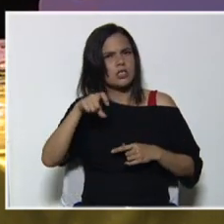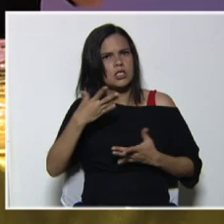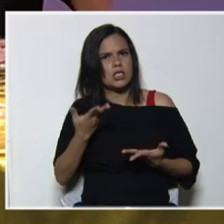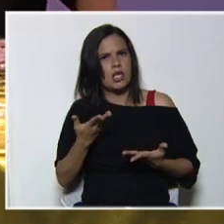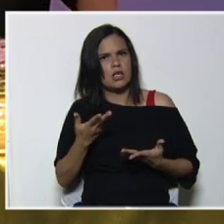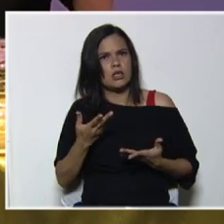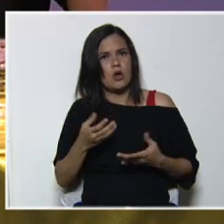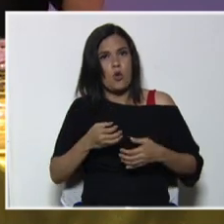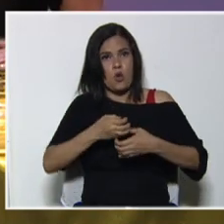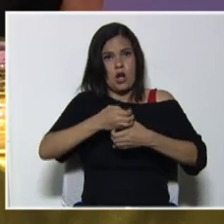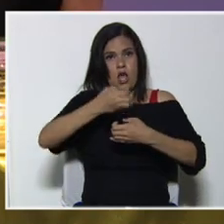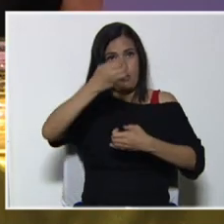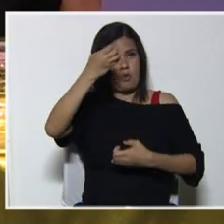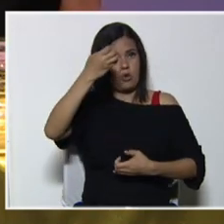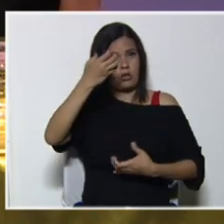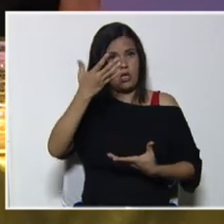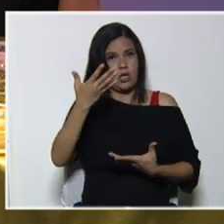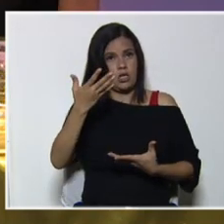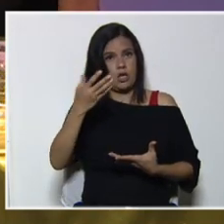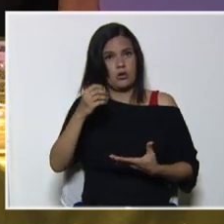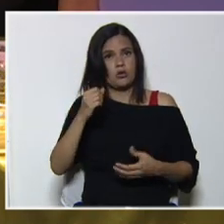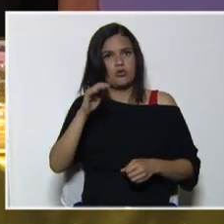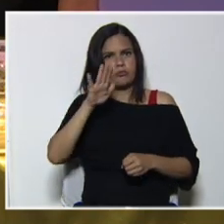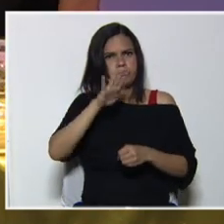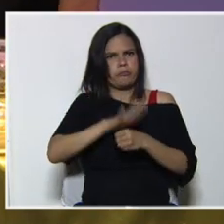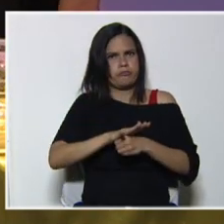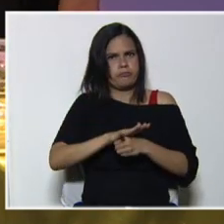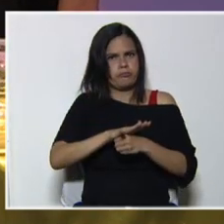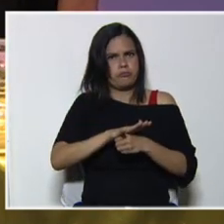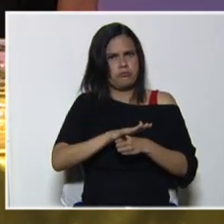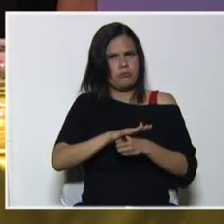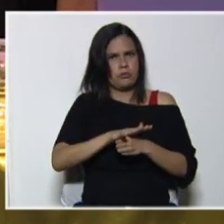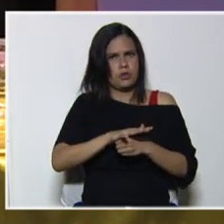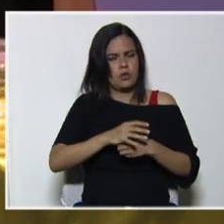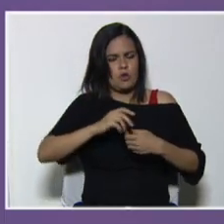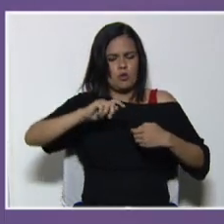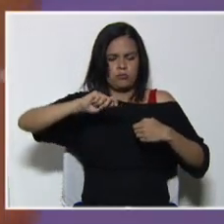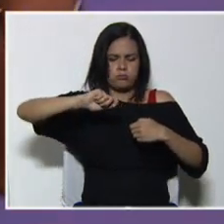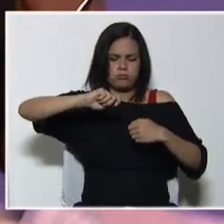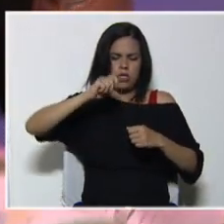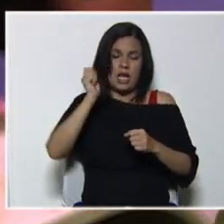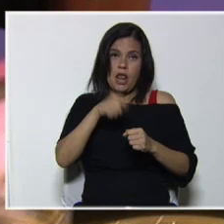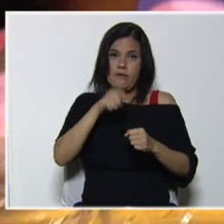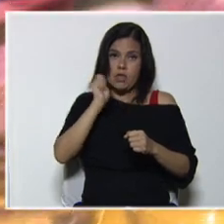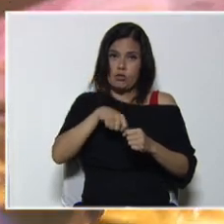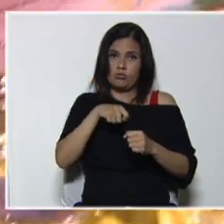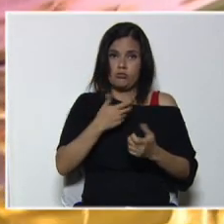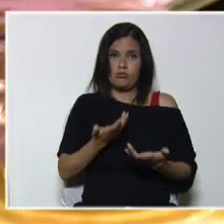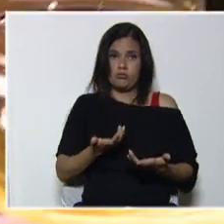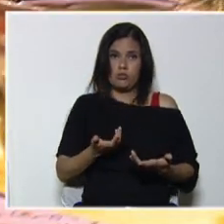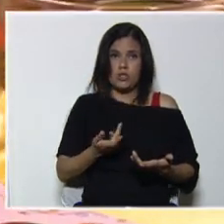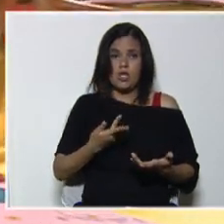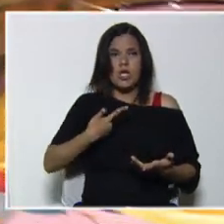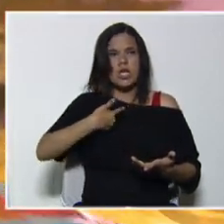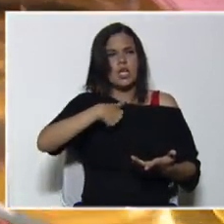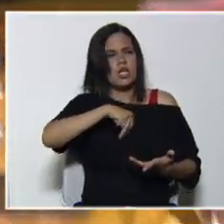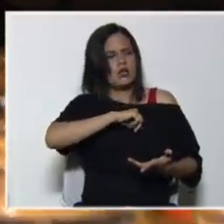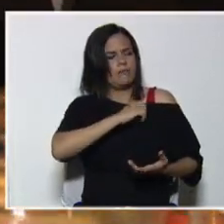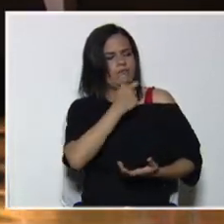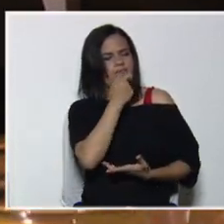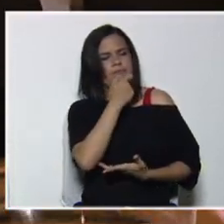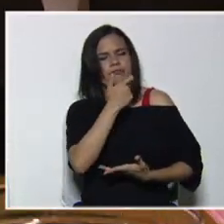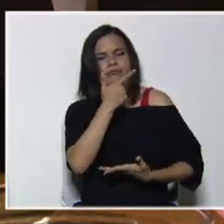Una botella plástica con su tapón, un clavito y nuestra